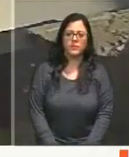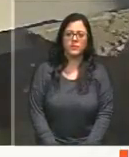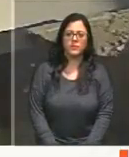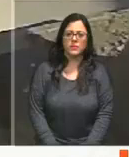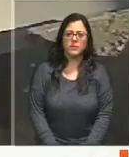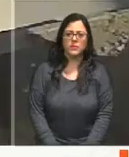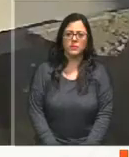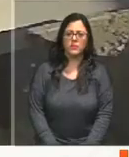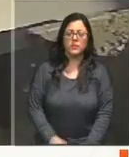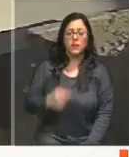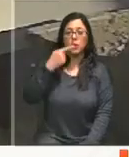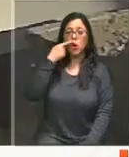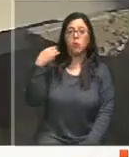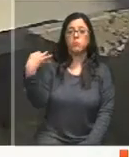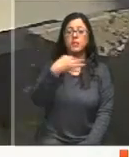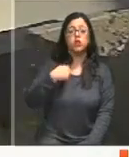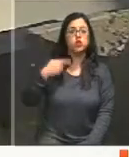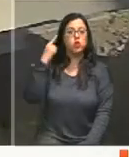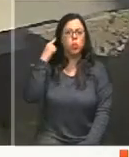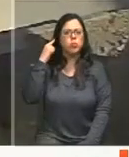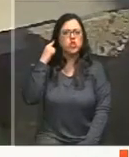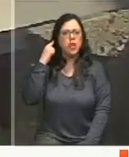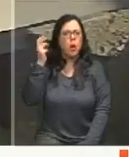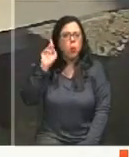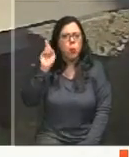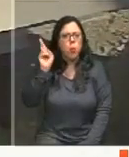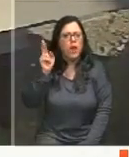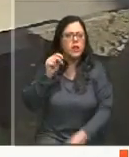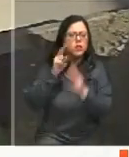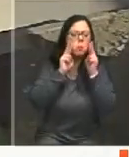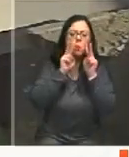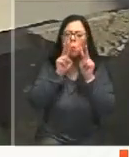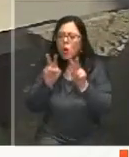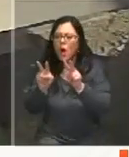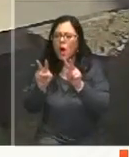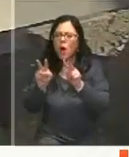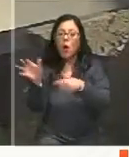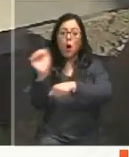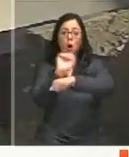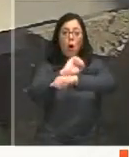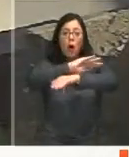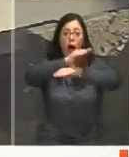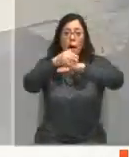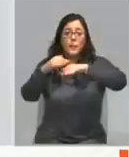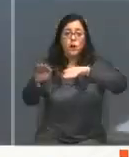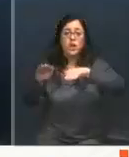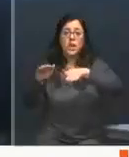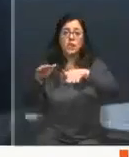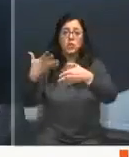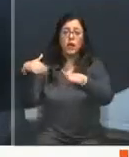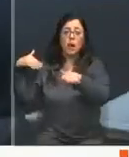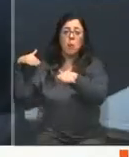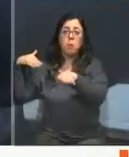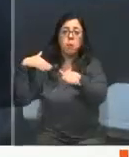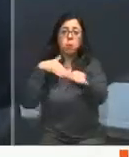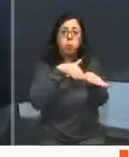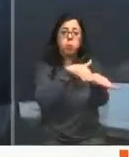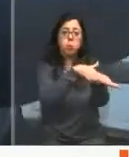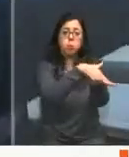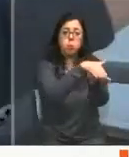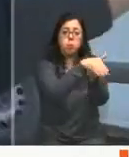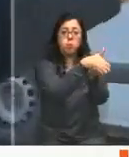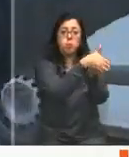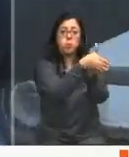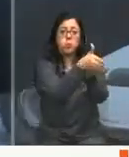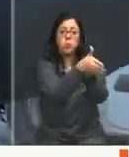De repente oí el estruendo. Cuando me asomé por la ventana, veo la camioneta que cargaba el otro autico, lo empujó y se montó por el